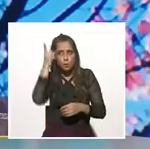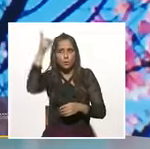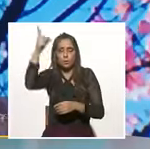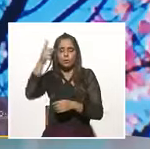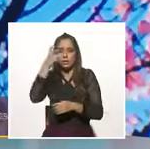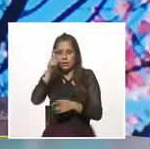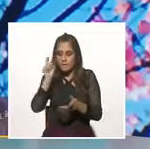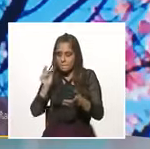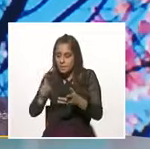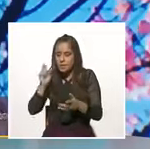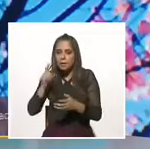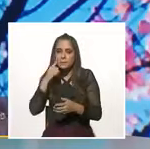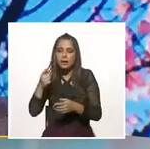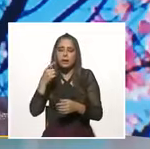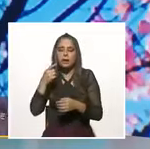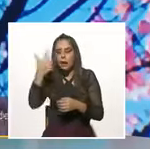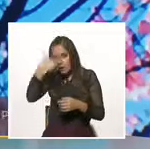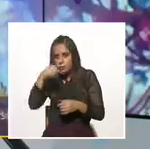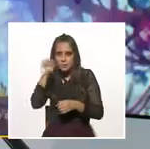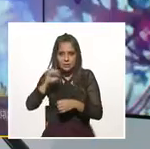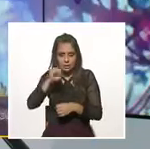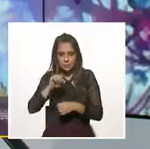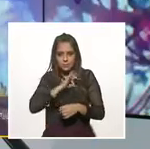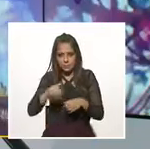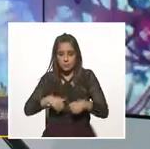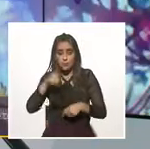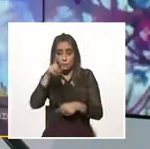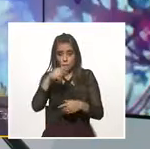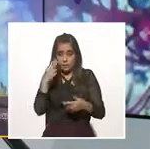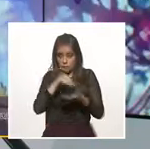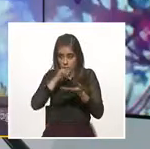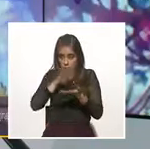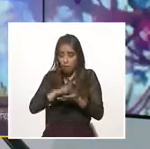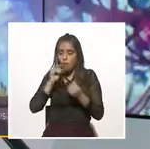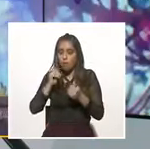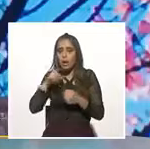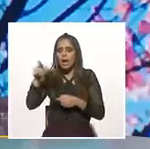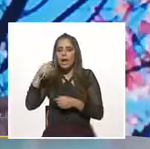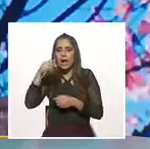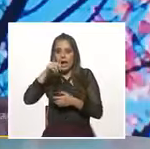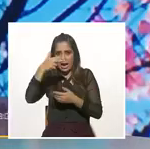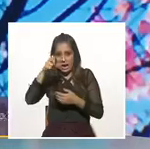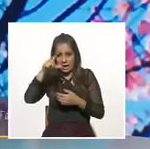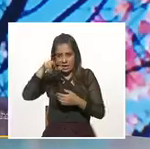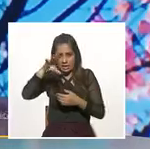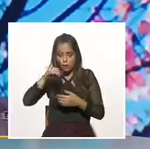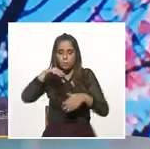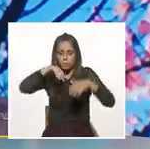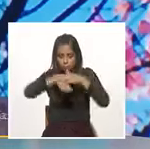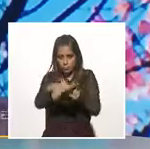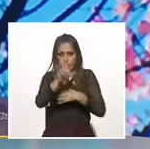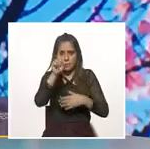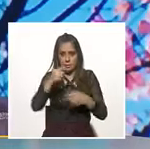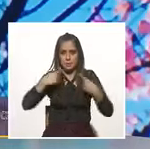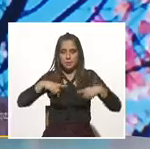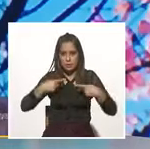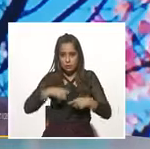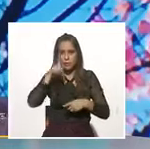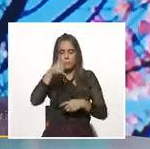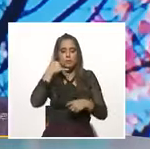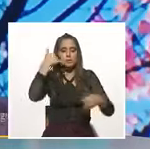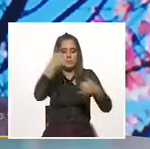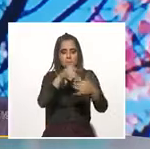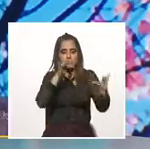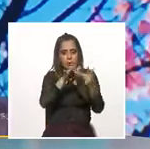pueden perder, con un reparto extraordinario. Oye, ¿se hace reservación o llegas al para plan? El helénico, sí, si hay un límite. Pueden hablar al Centro Cultural Helénico para